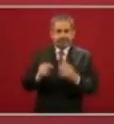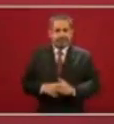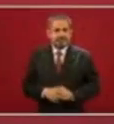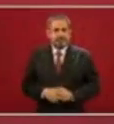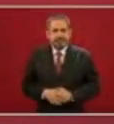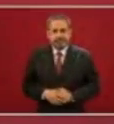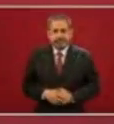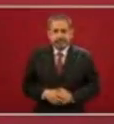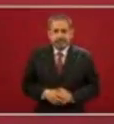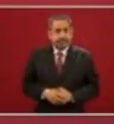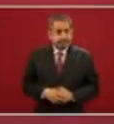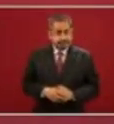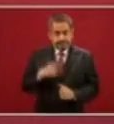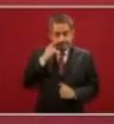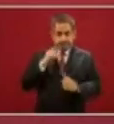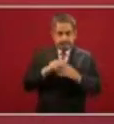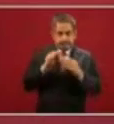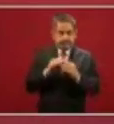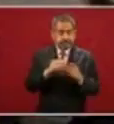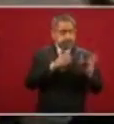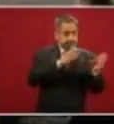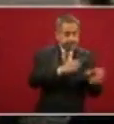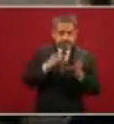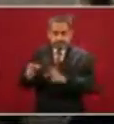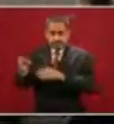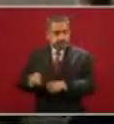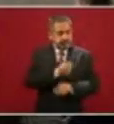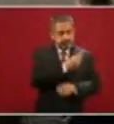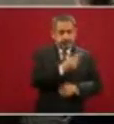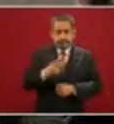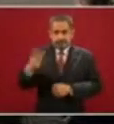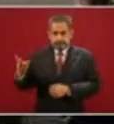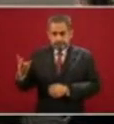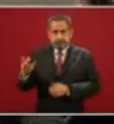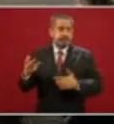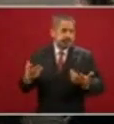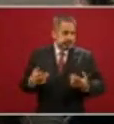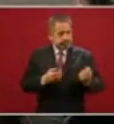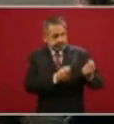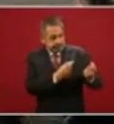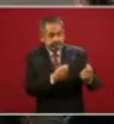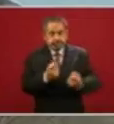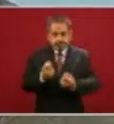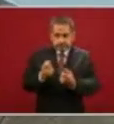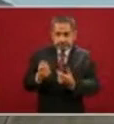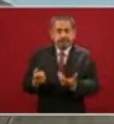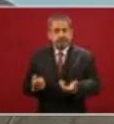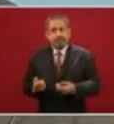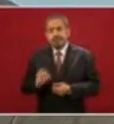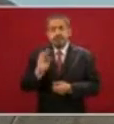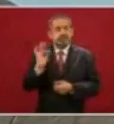cierro mencionando las fases: importación viral, en donde hay unas decenas de casos que pueden llegar